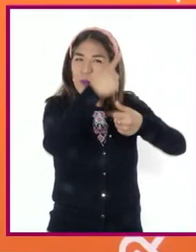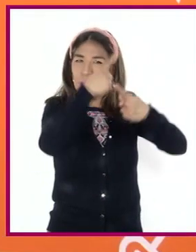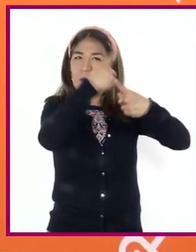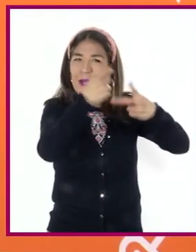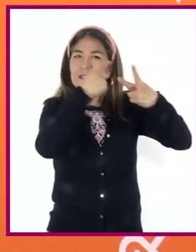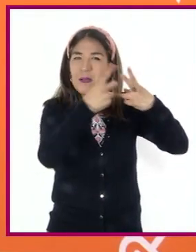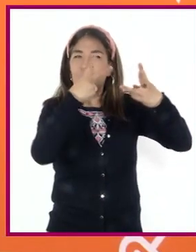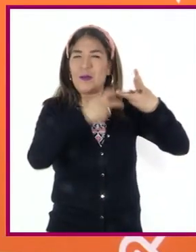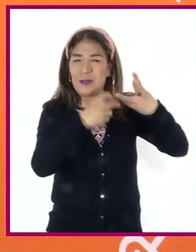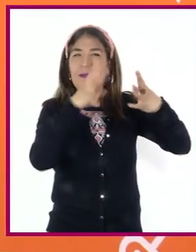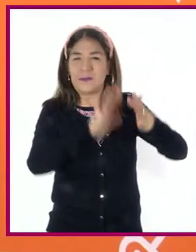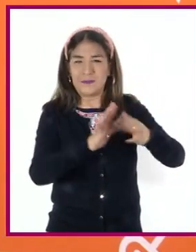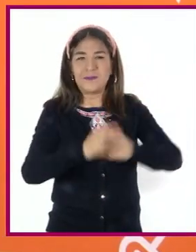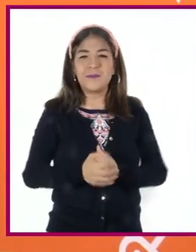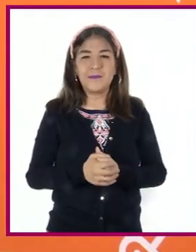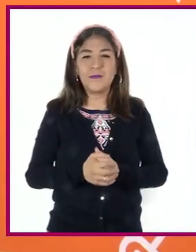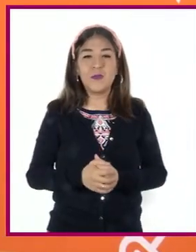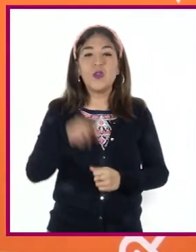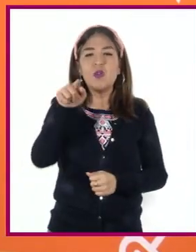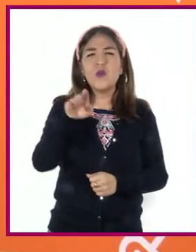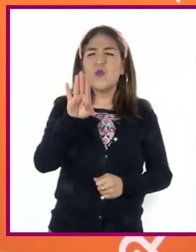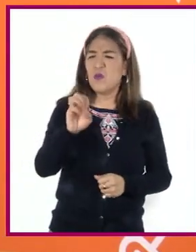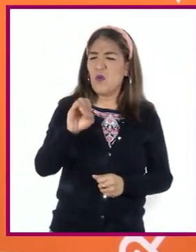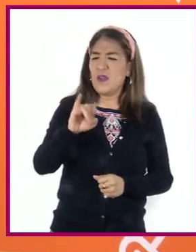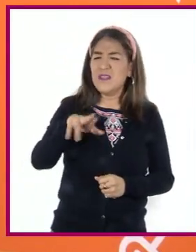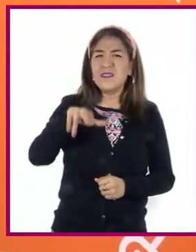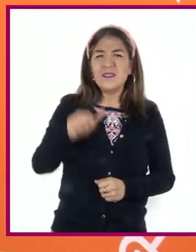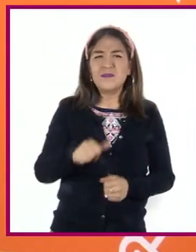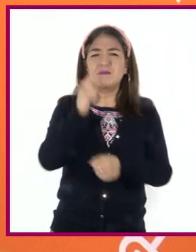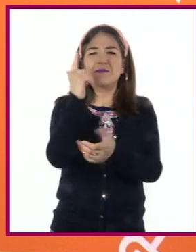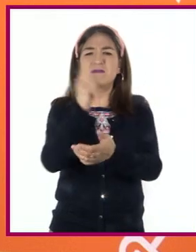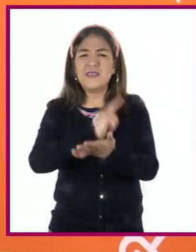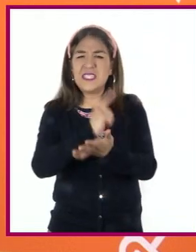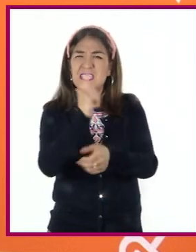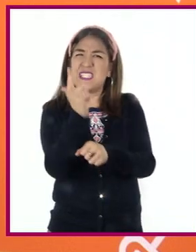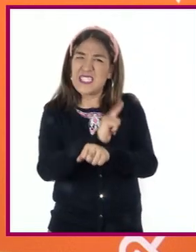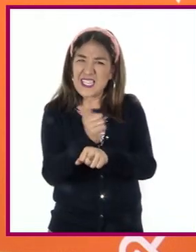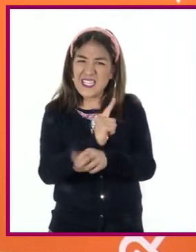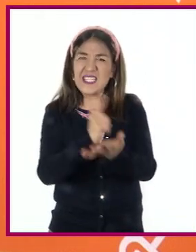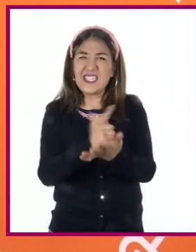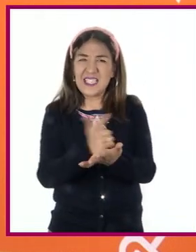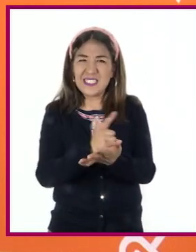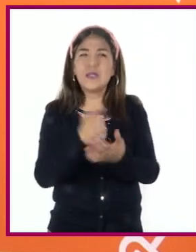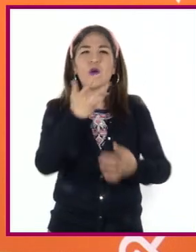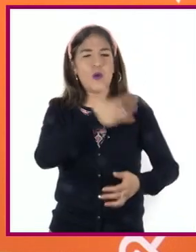uso de la hipérbole, porque tenemos algo claro, que se ama